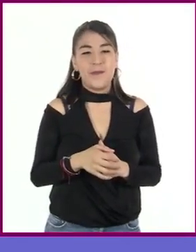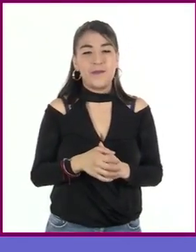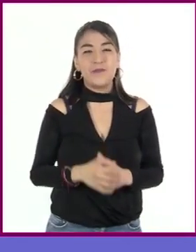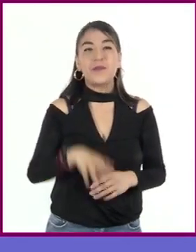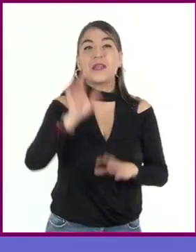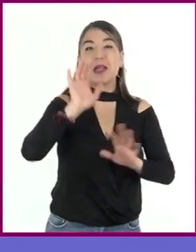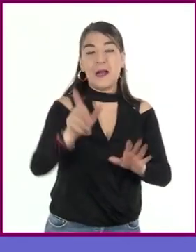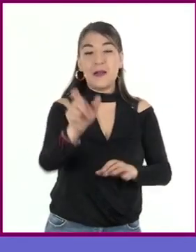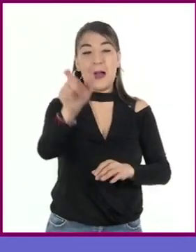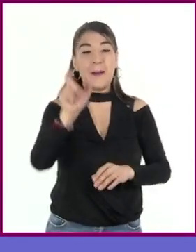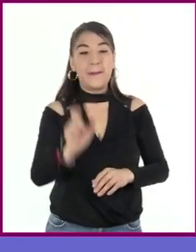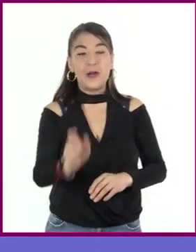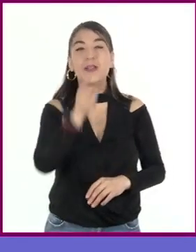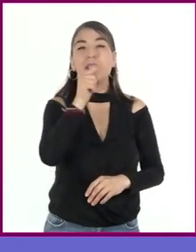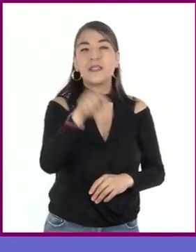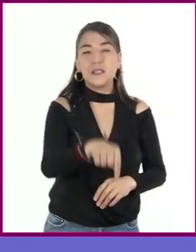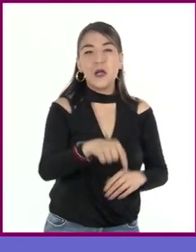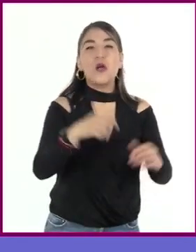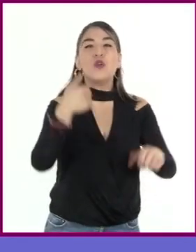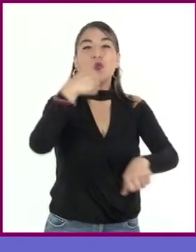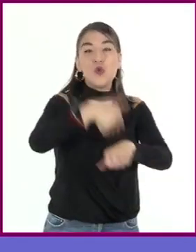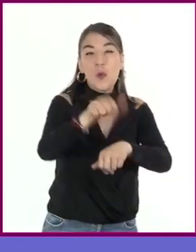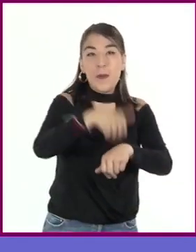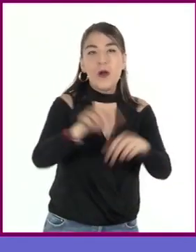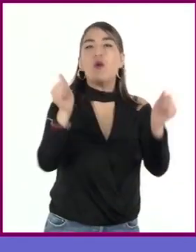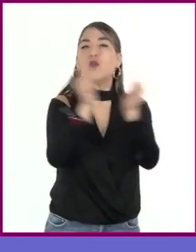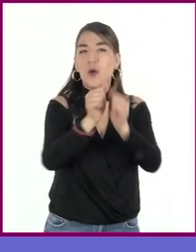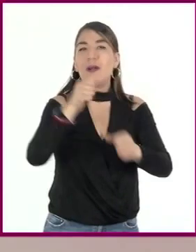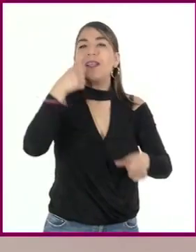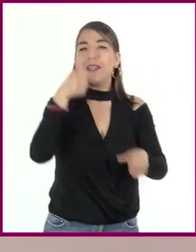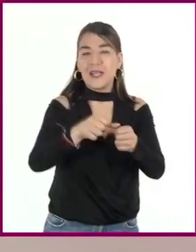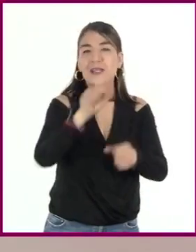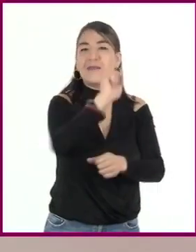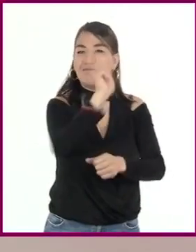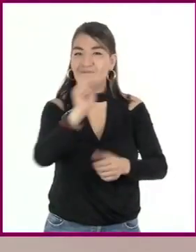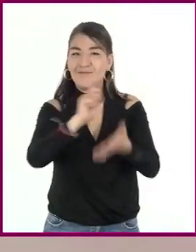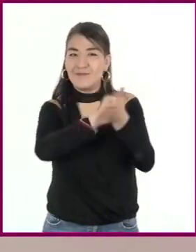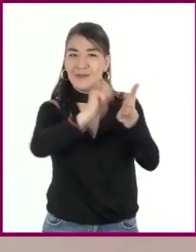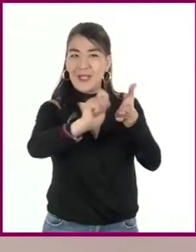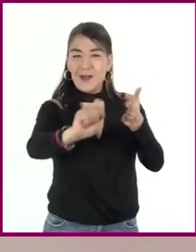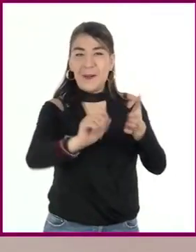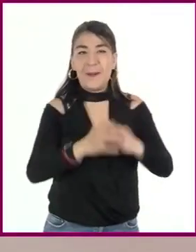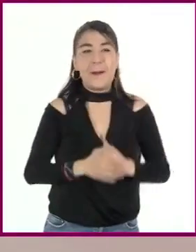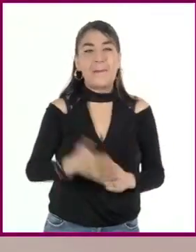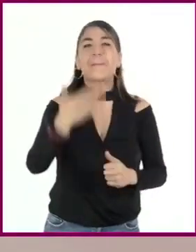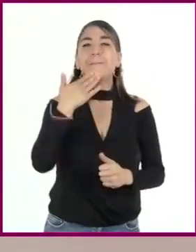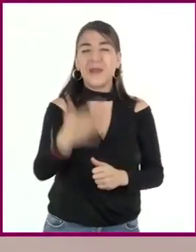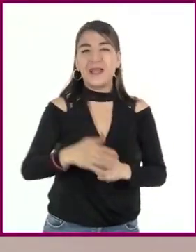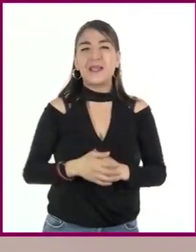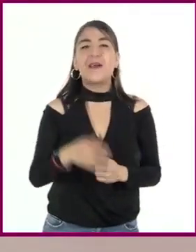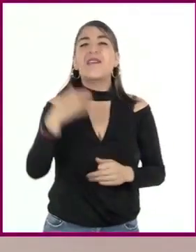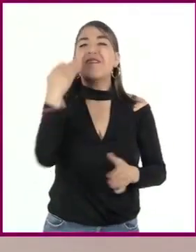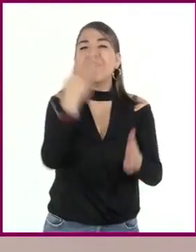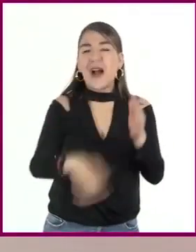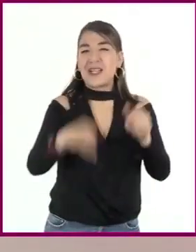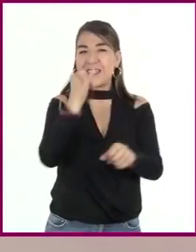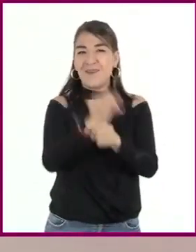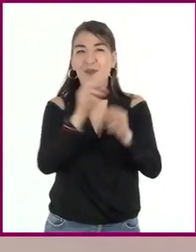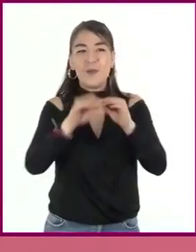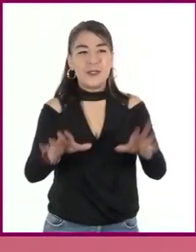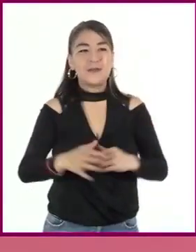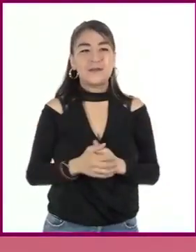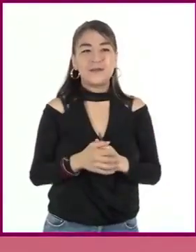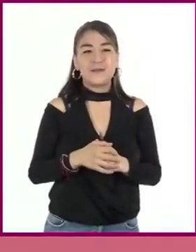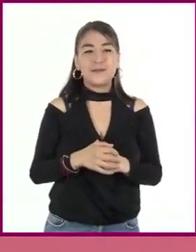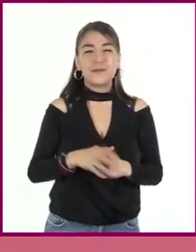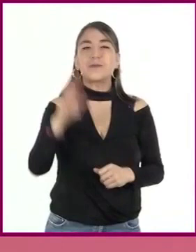debajo debe ser la cantidad con letra, ¿no? Muy bien, ya casi terminas, te faltan unos pocos datos. Nada